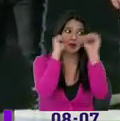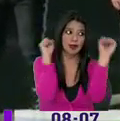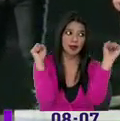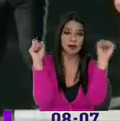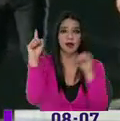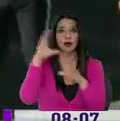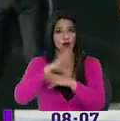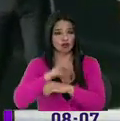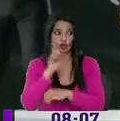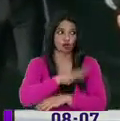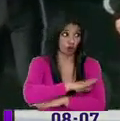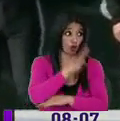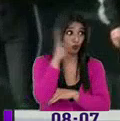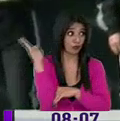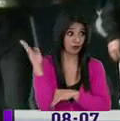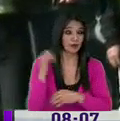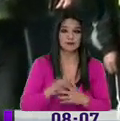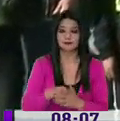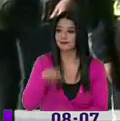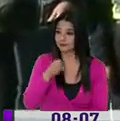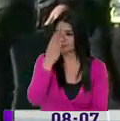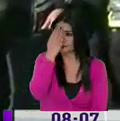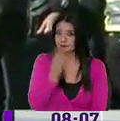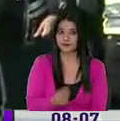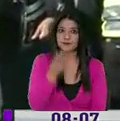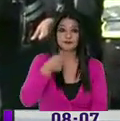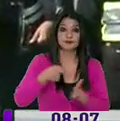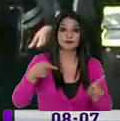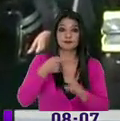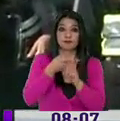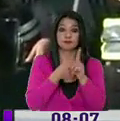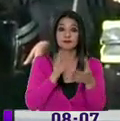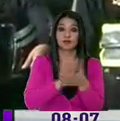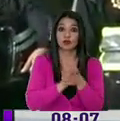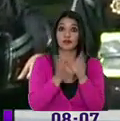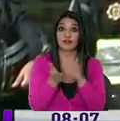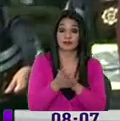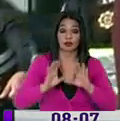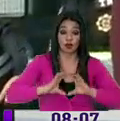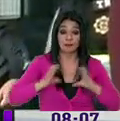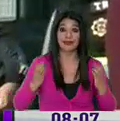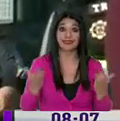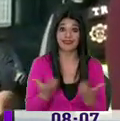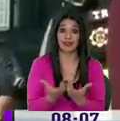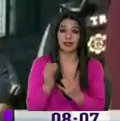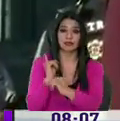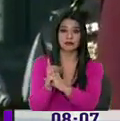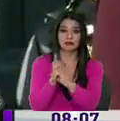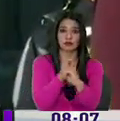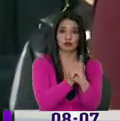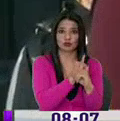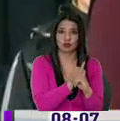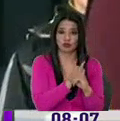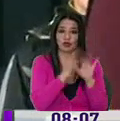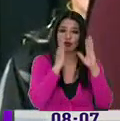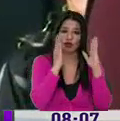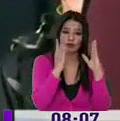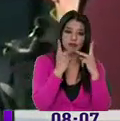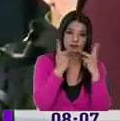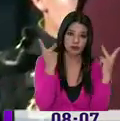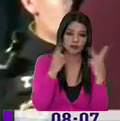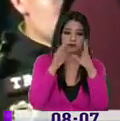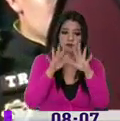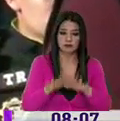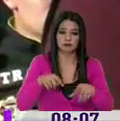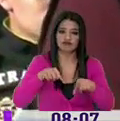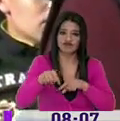todo el día. Así es, buenos días. Nosotros desde el mes de noviembre en el comité interinstitucional que lo conforman la EMOP, la Secretaría de Movilidad,